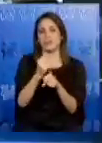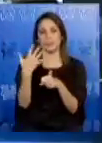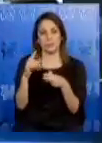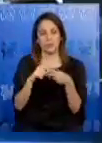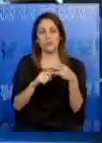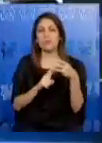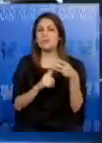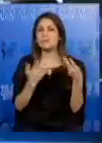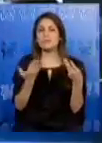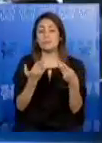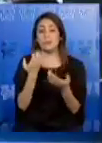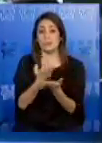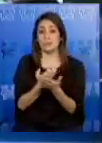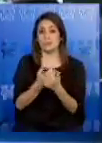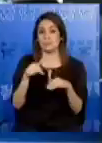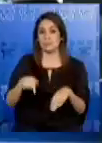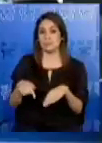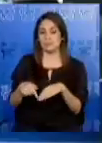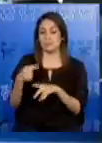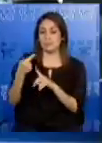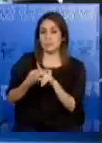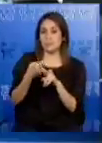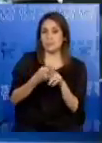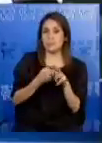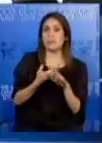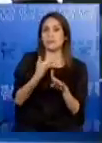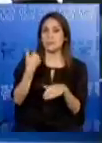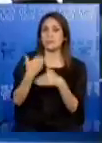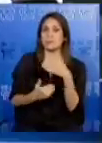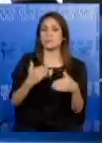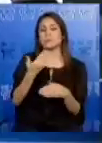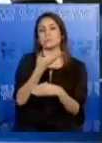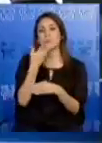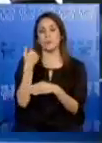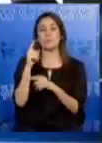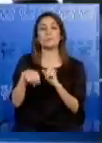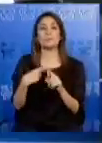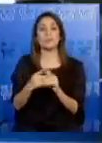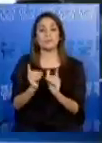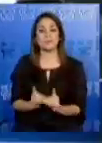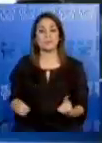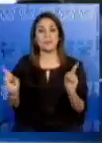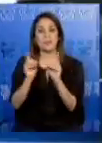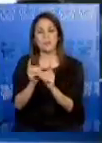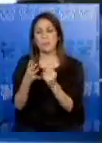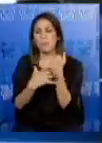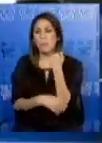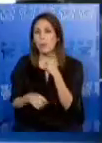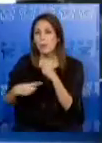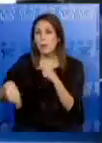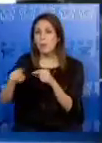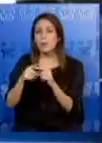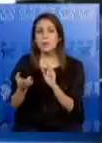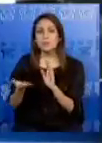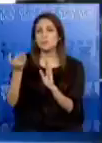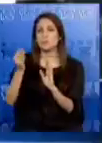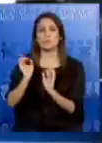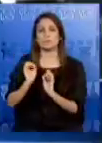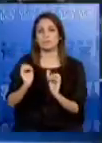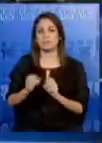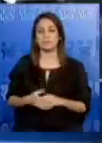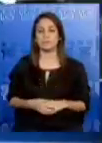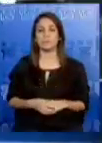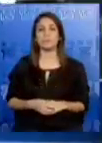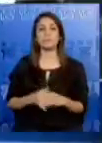Se revela que la economía en los últimos meses se recupera, mientras los datos de pobreza reflejan que no se ha incrementado.